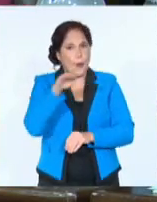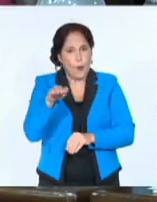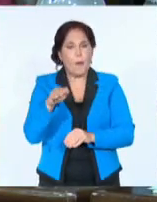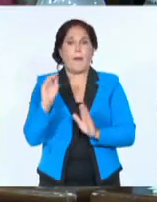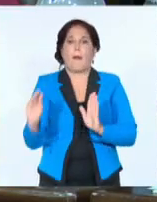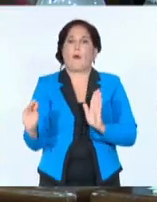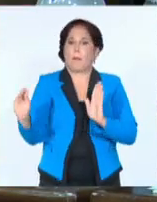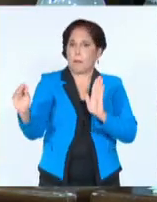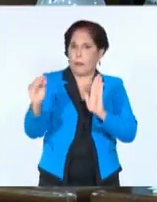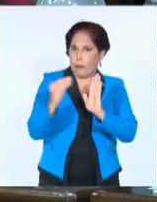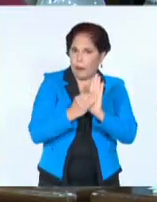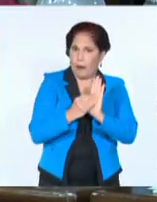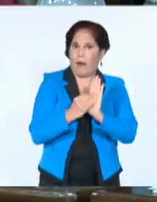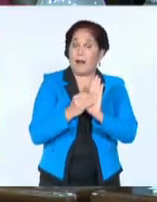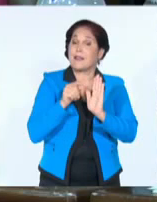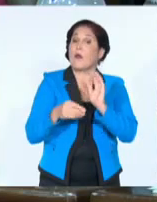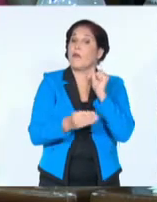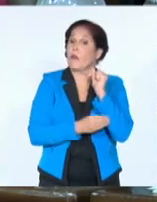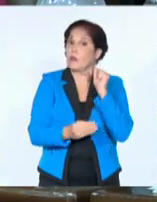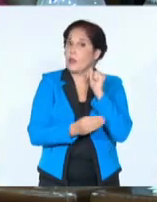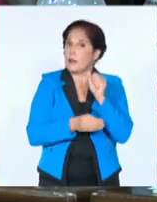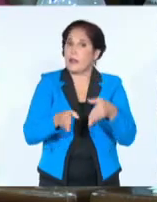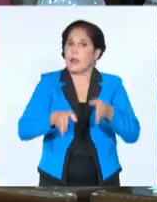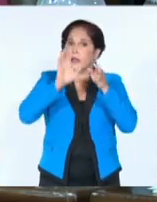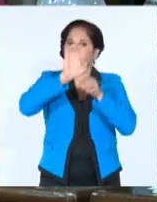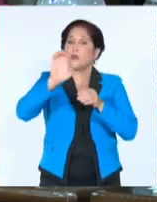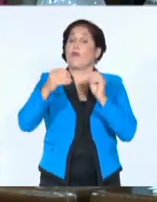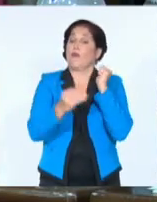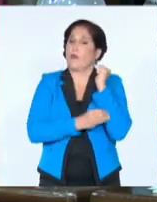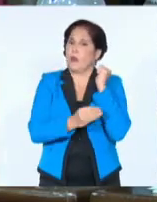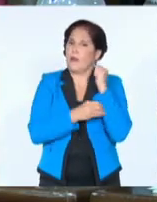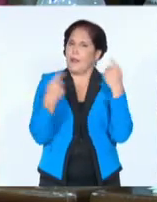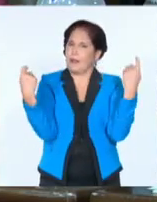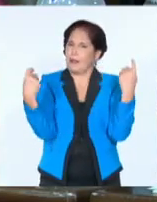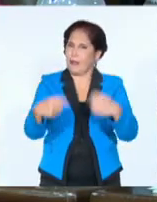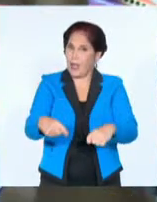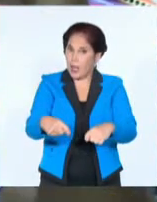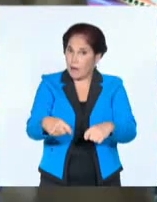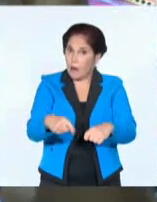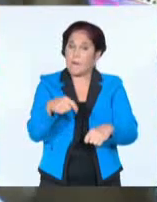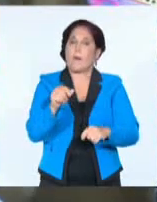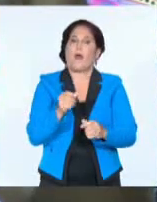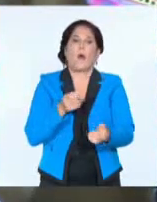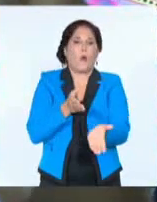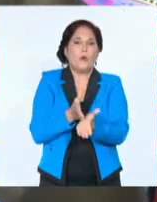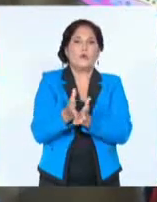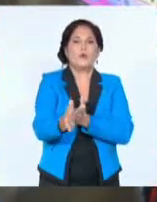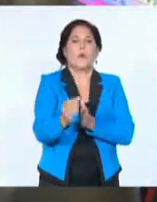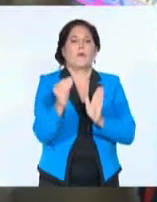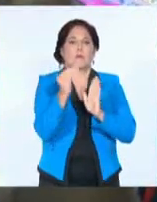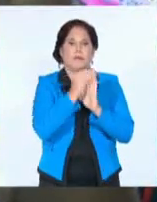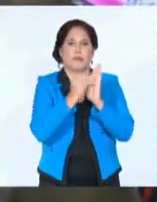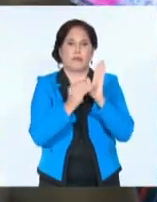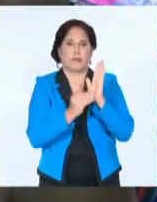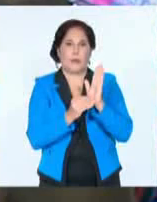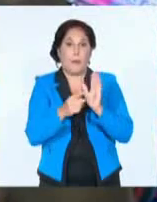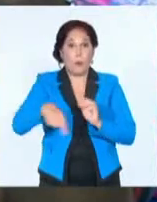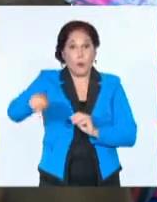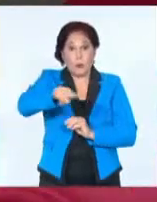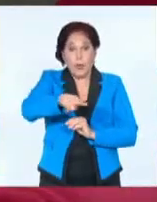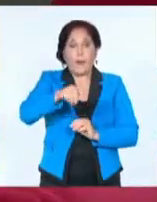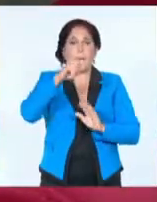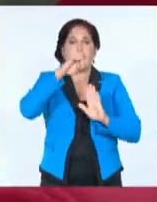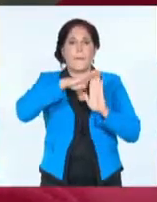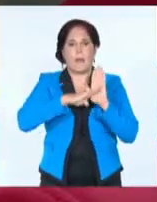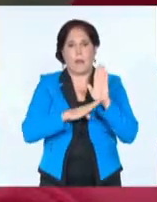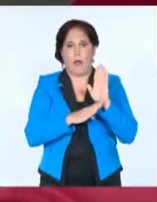implementarlo, hay que fortalecer la institución para poder entonces seguir aplicándola. Pero hay que establecer medidas que